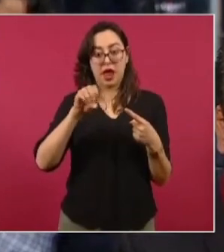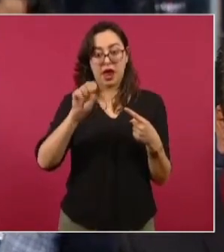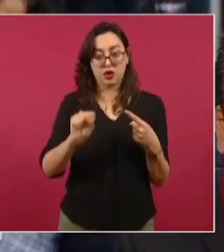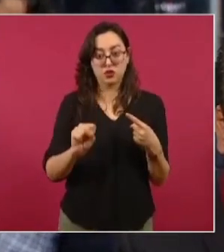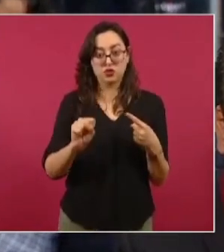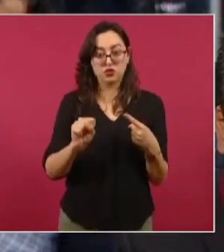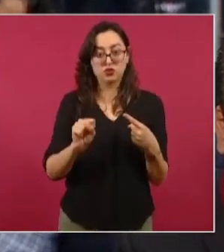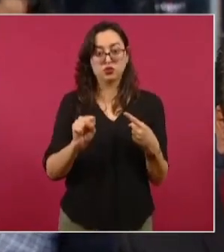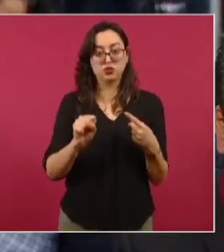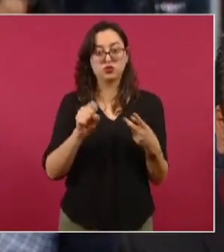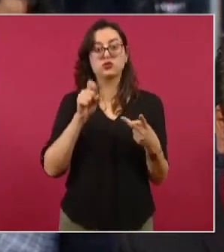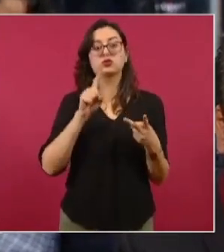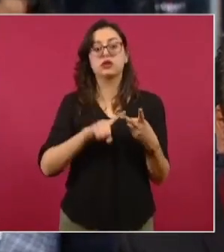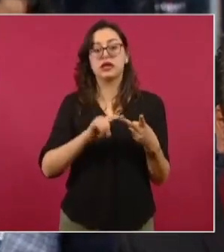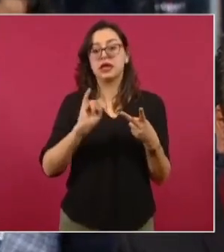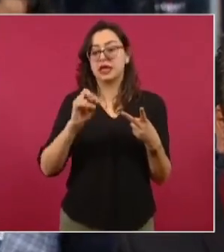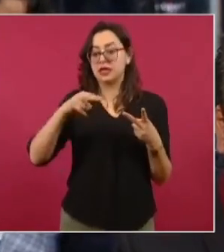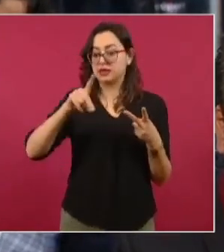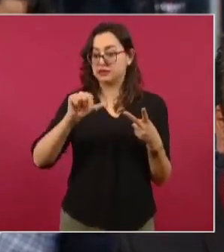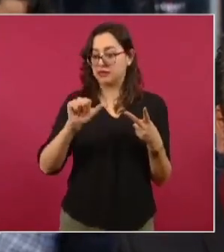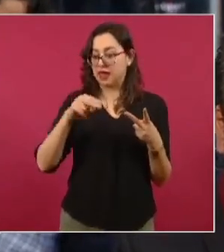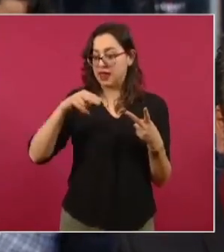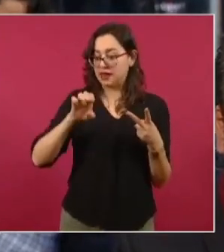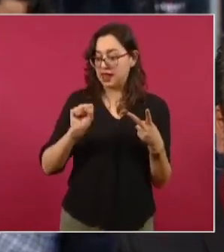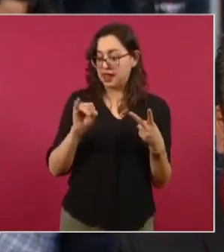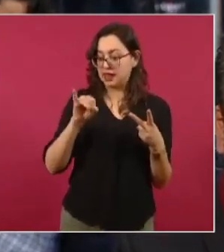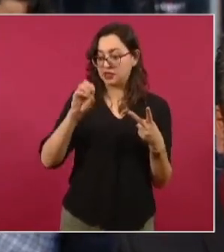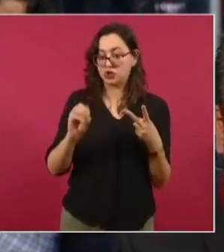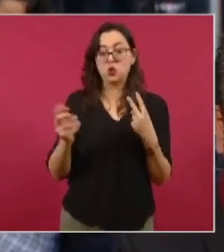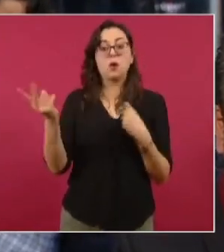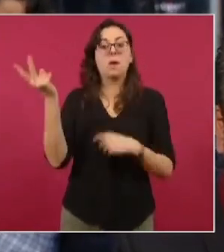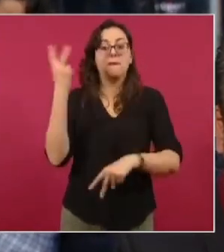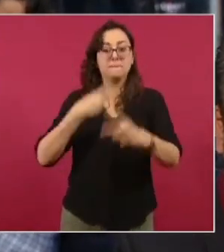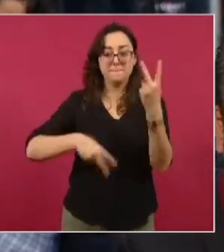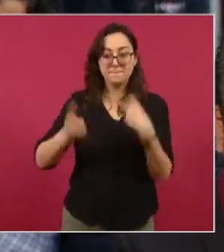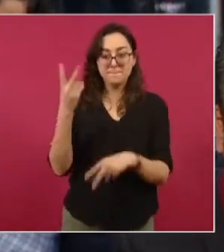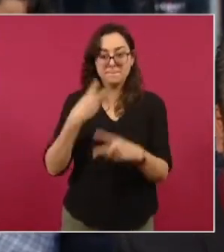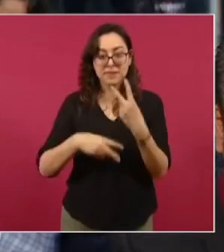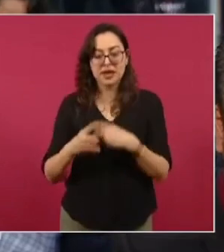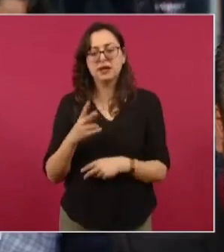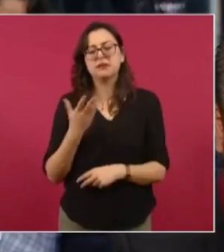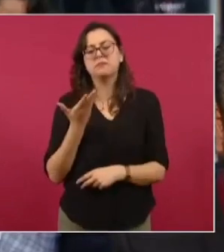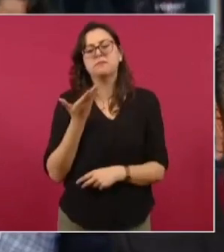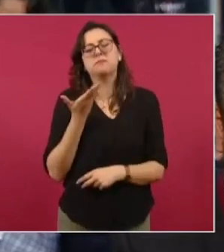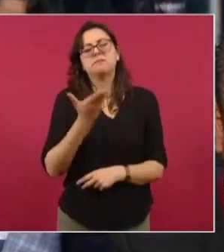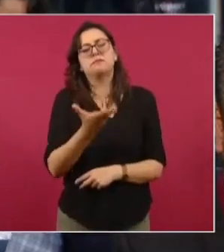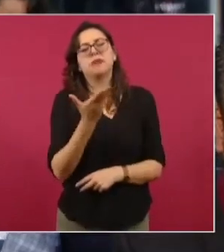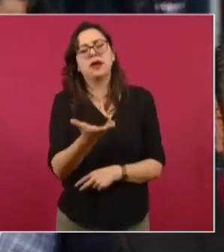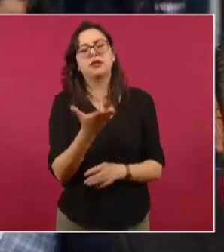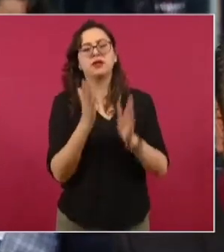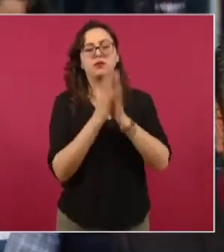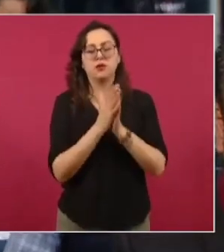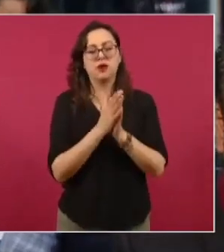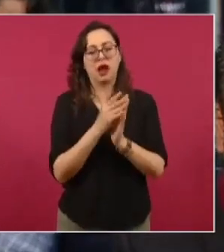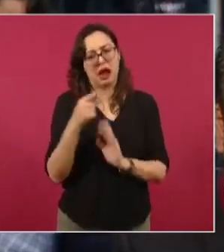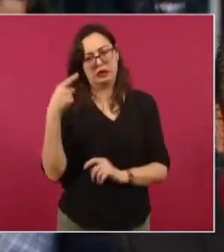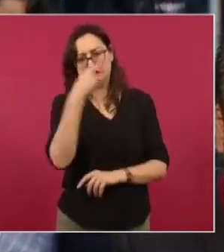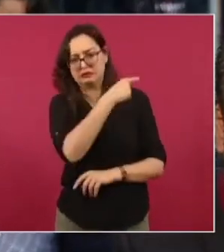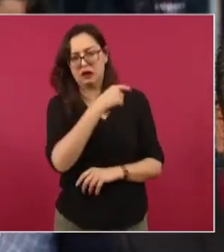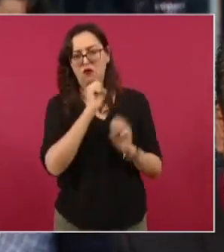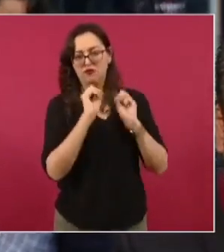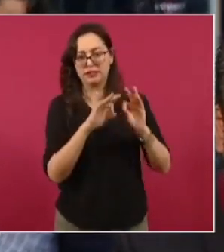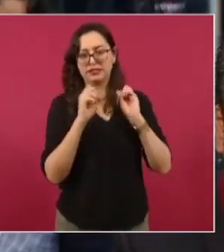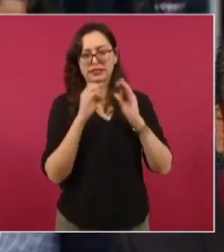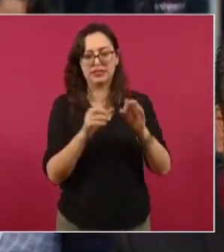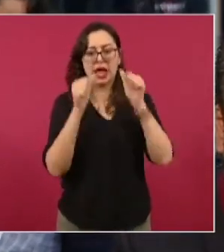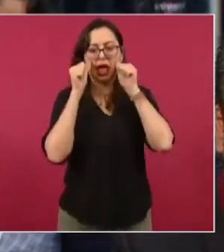viene Indalese Benitez un luchador social que trae desde su radio comunitaria algunas peticiones las vamos a entregar aquí en atención ciudadana